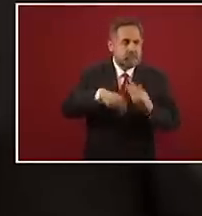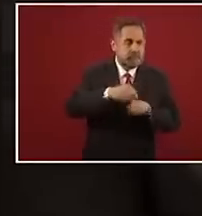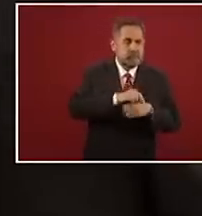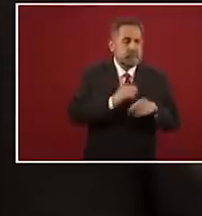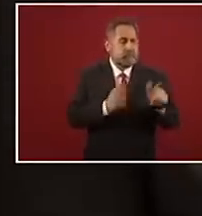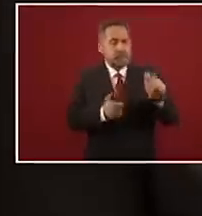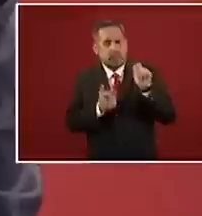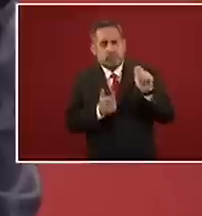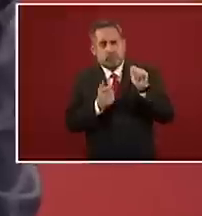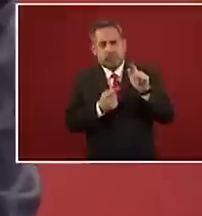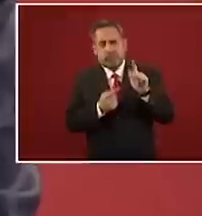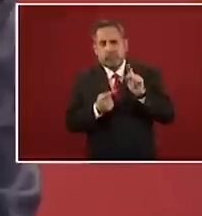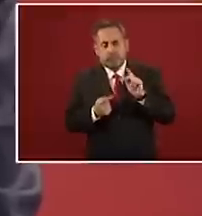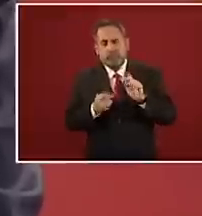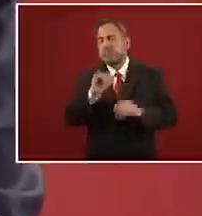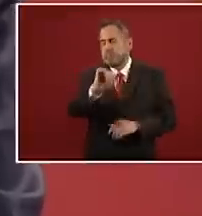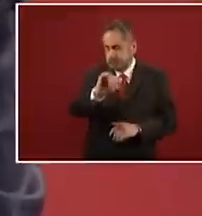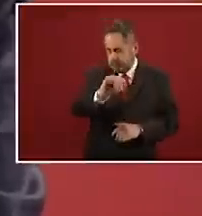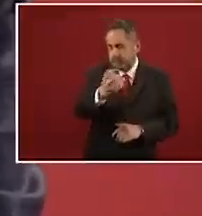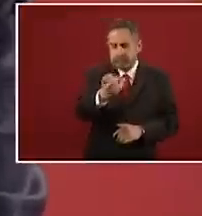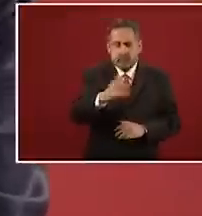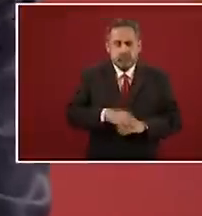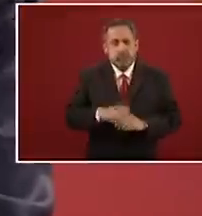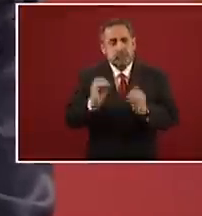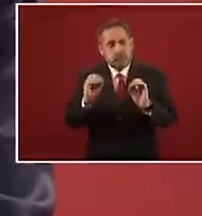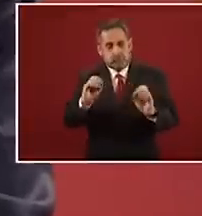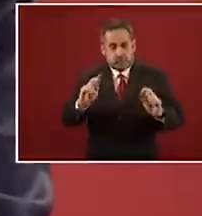son todas las opciones. O sea, se vende